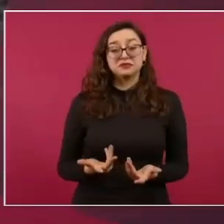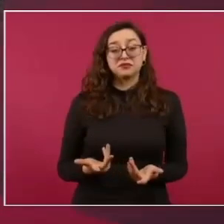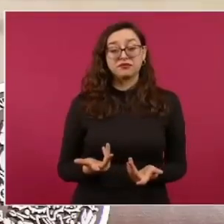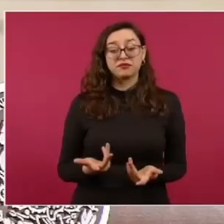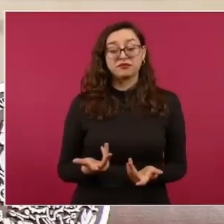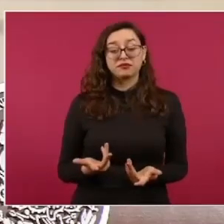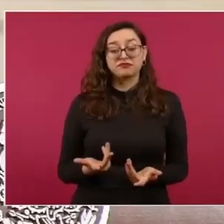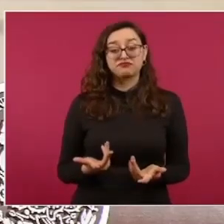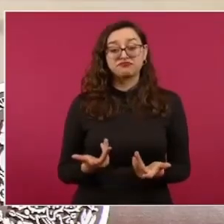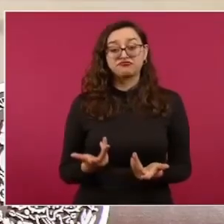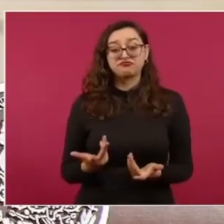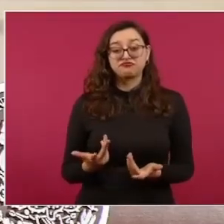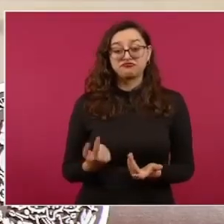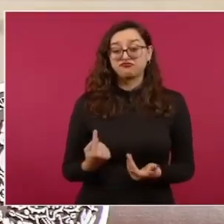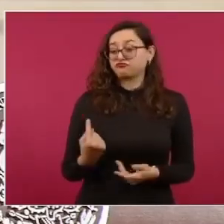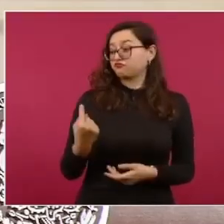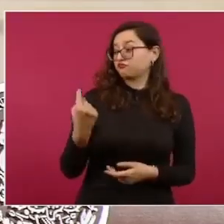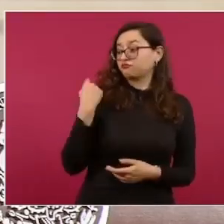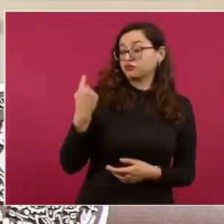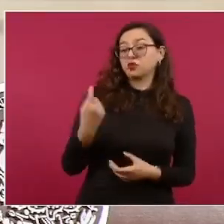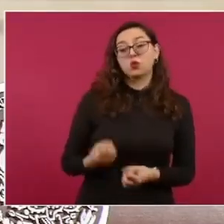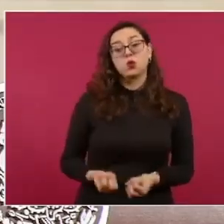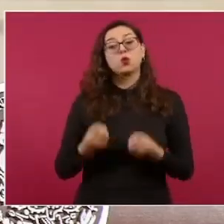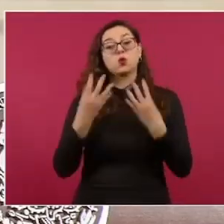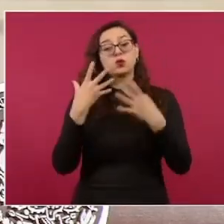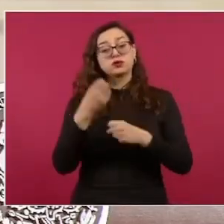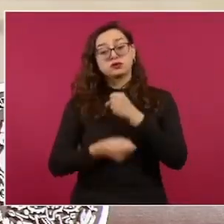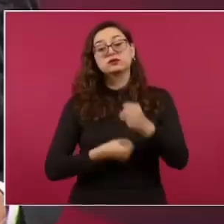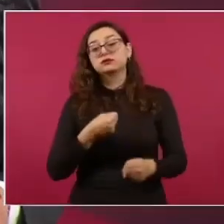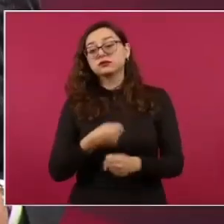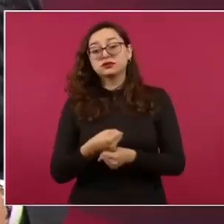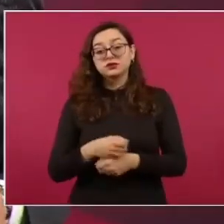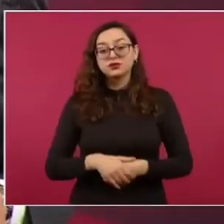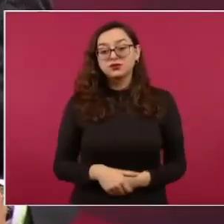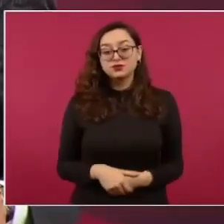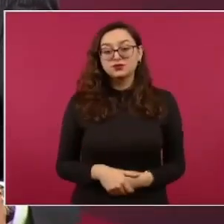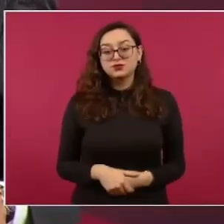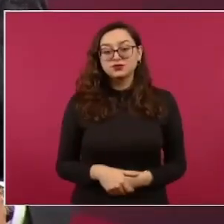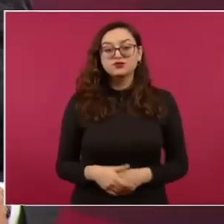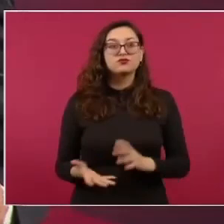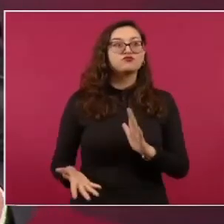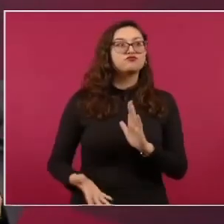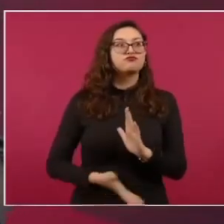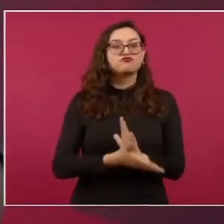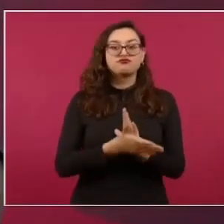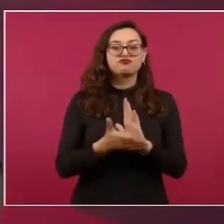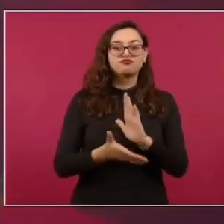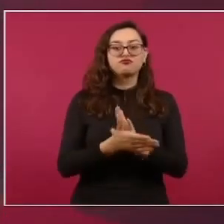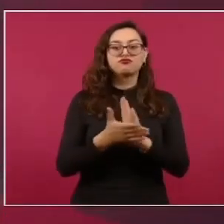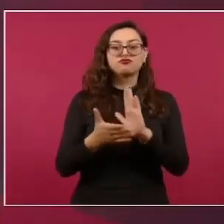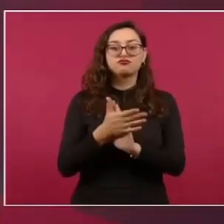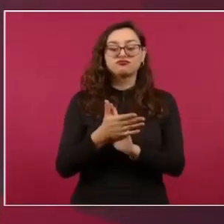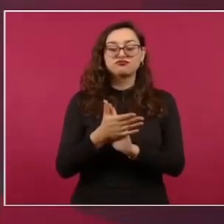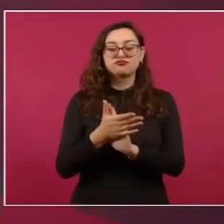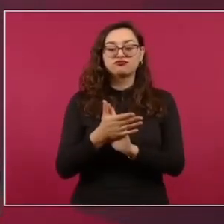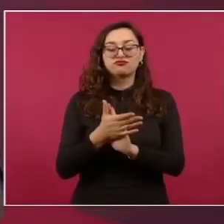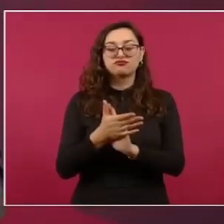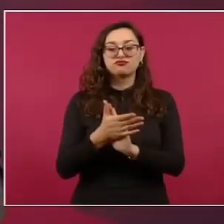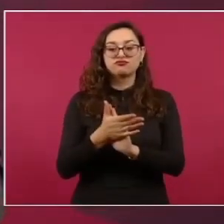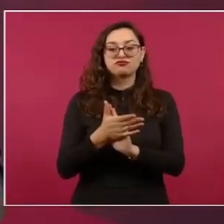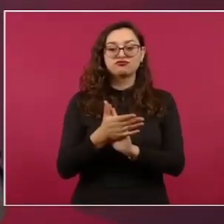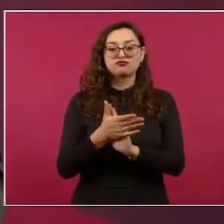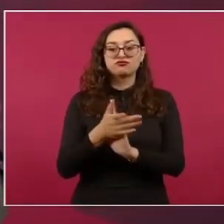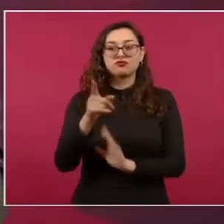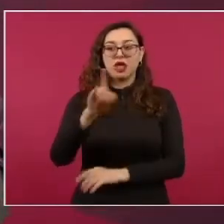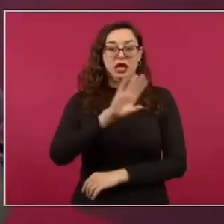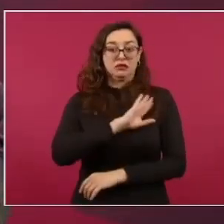este templo de las inscripciones, se construyó 1000 años antes de